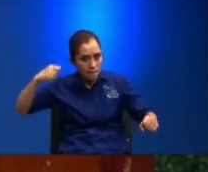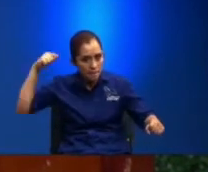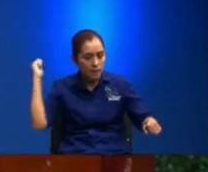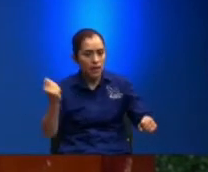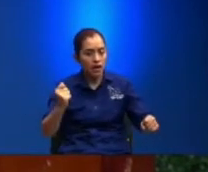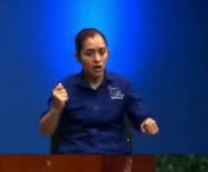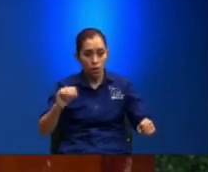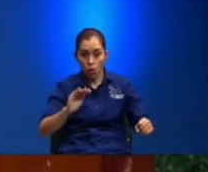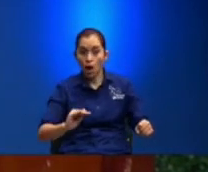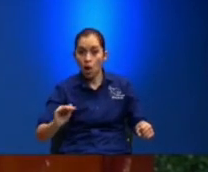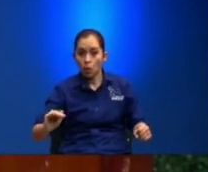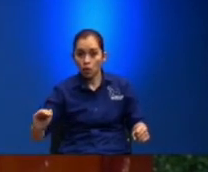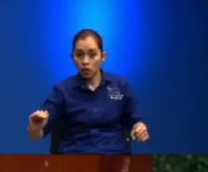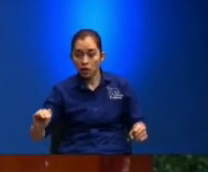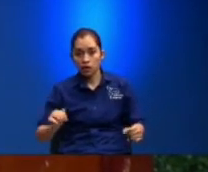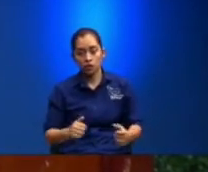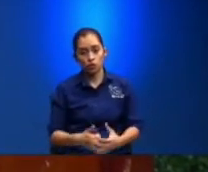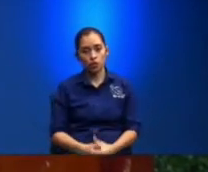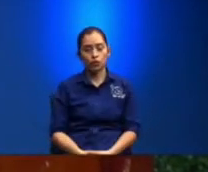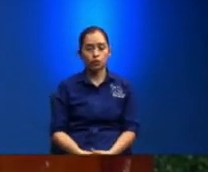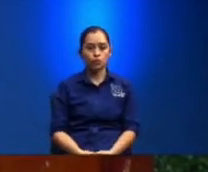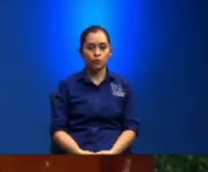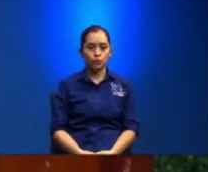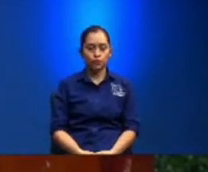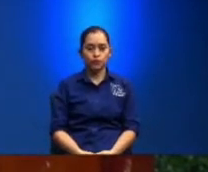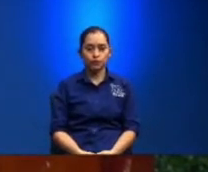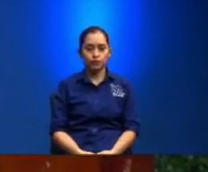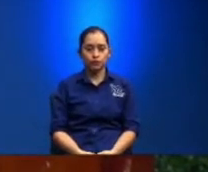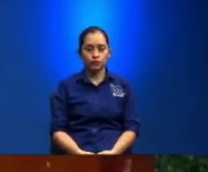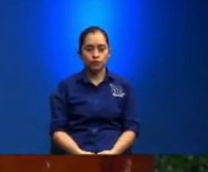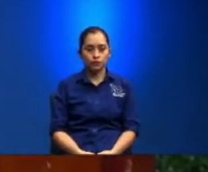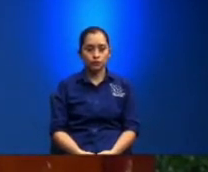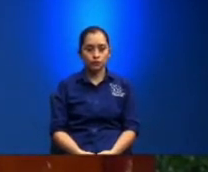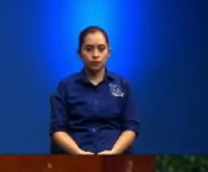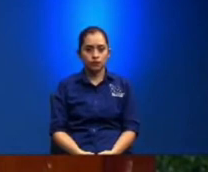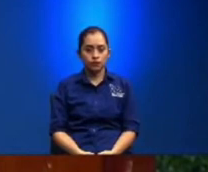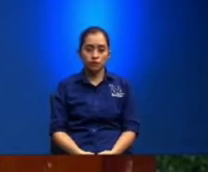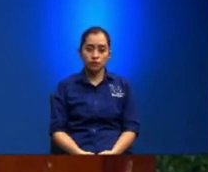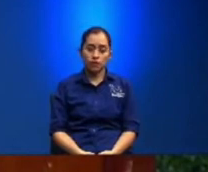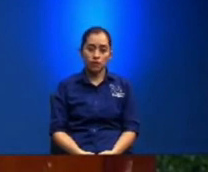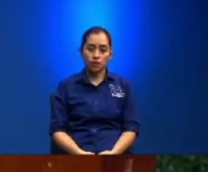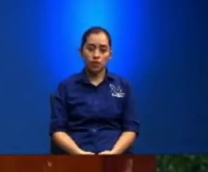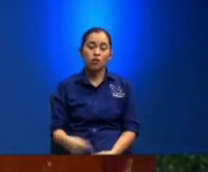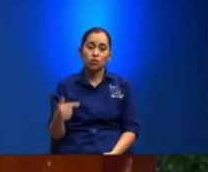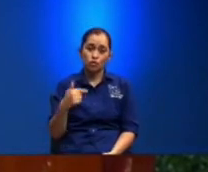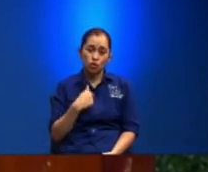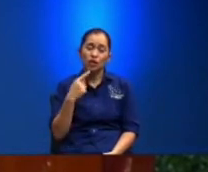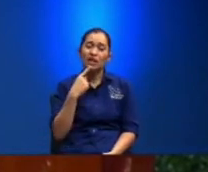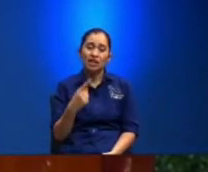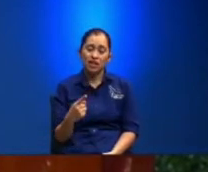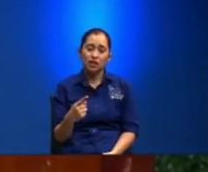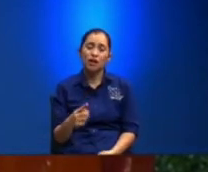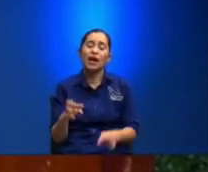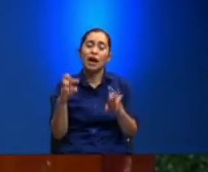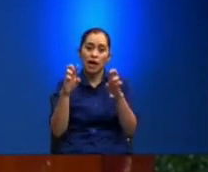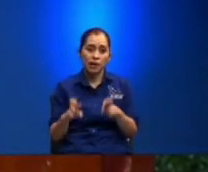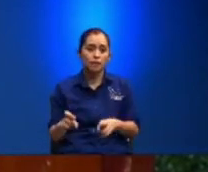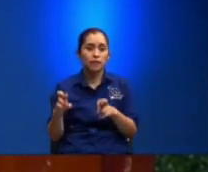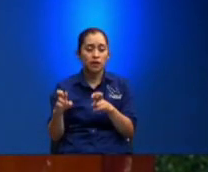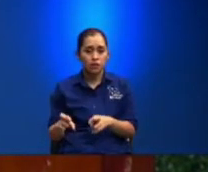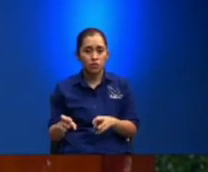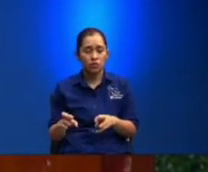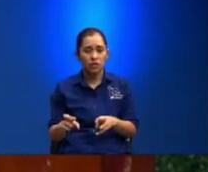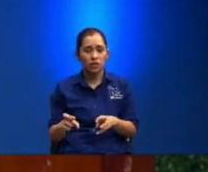dvo es porque ahí para saber cuándo pero es en un hotel sólo estoy diciendo que hay gente que sufre cosas